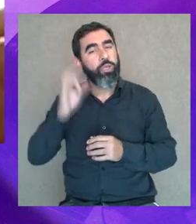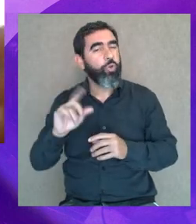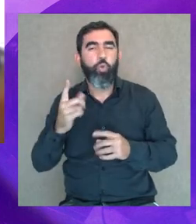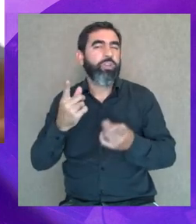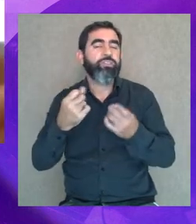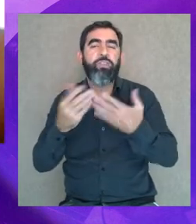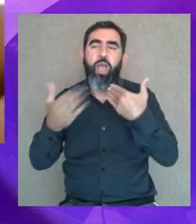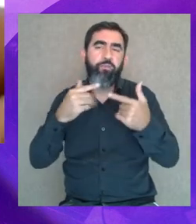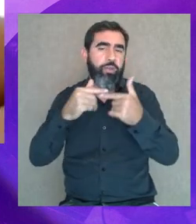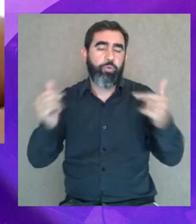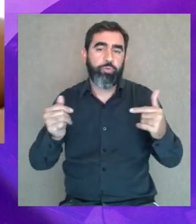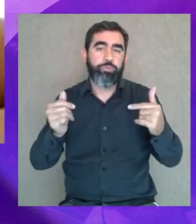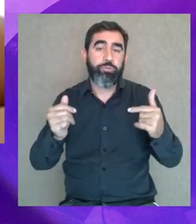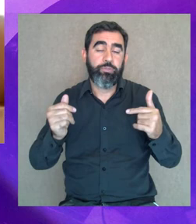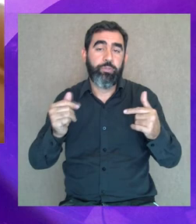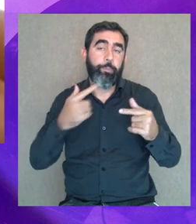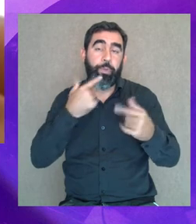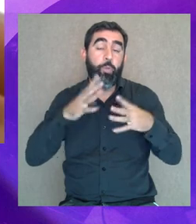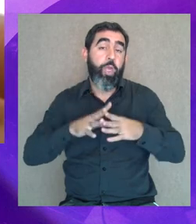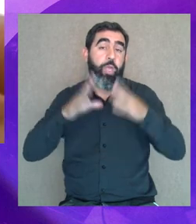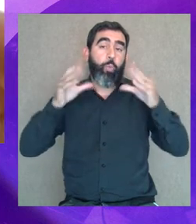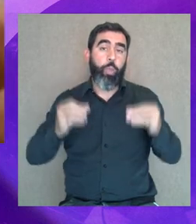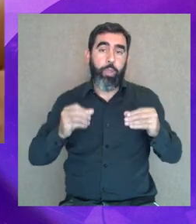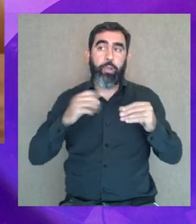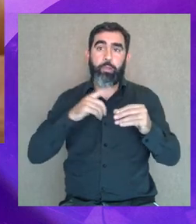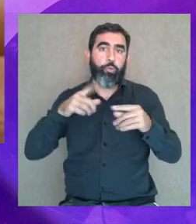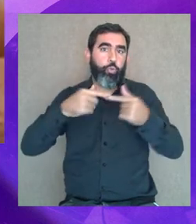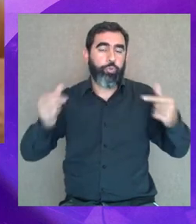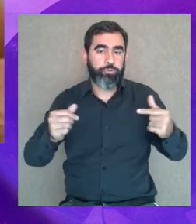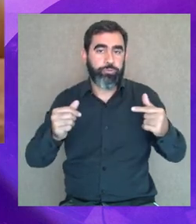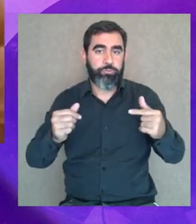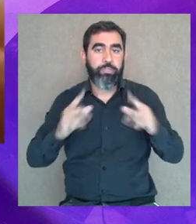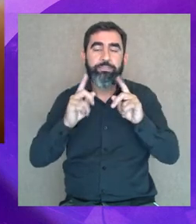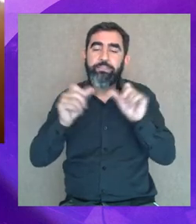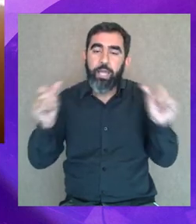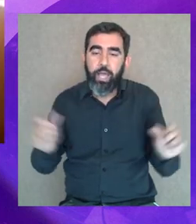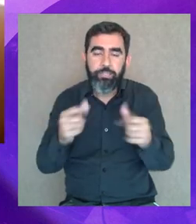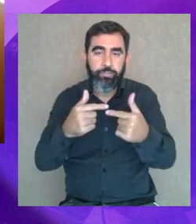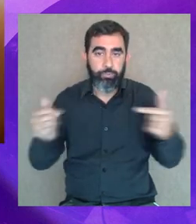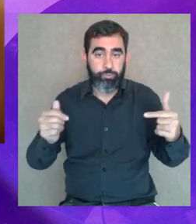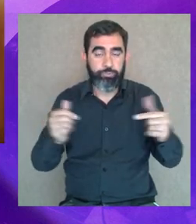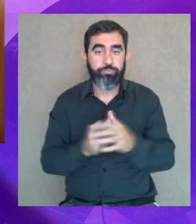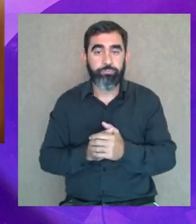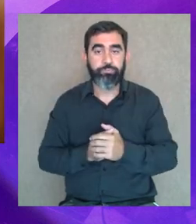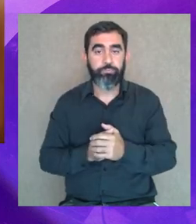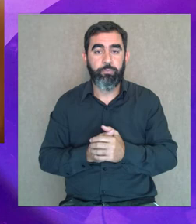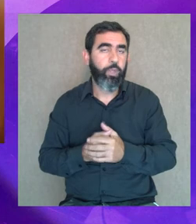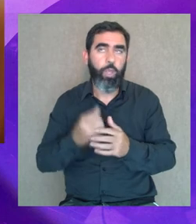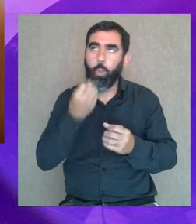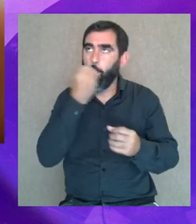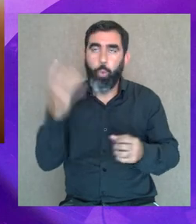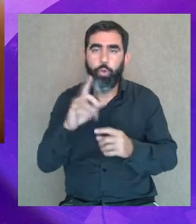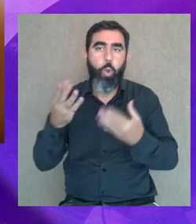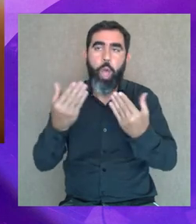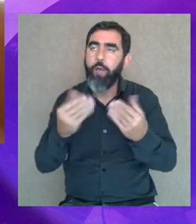parece que ya no hace falta hablar de estas cosas tanto en la fue por ejemplo a diaria andrea blom wire y me está buenísimo que no lo tengamos que hablar